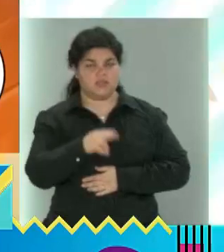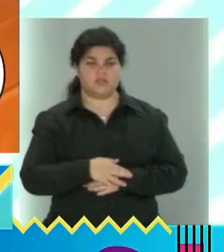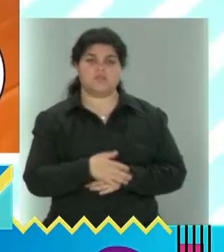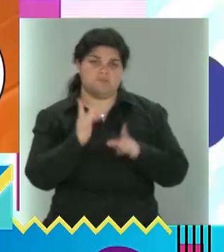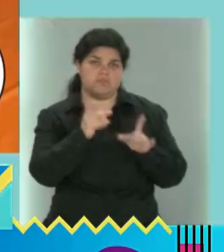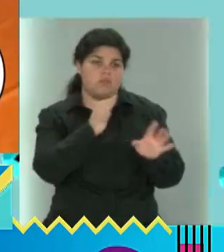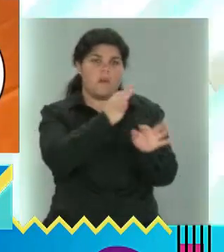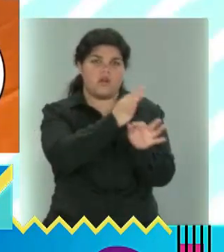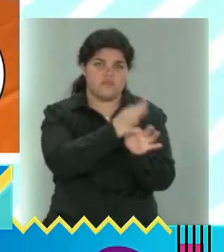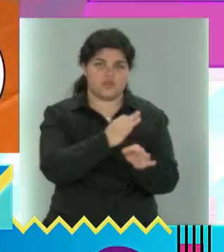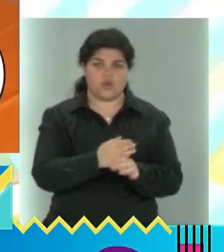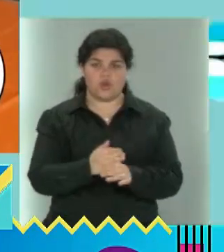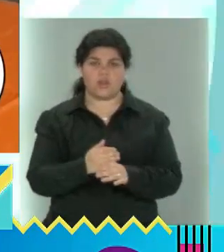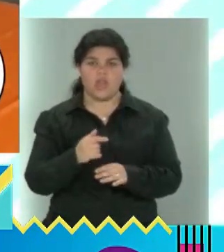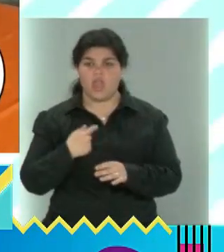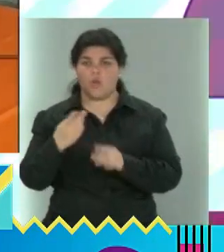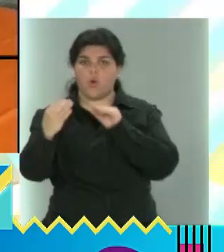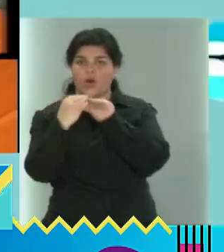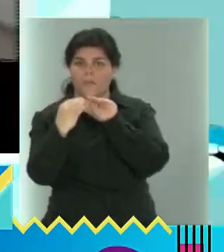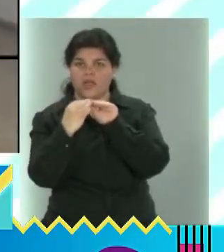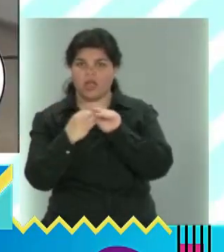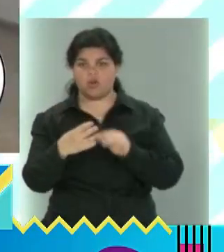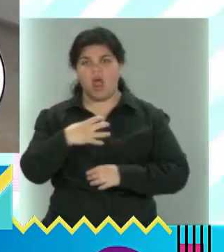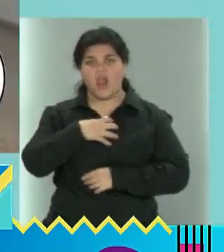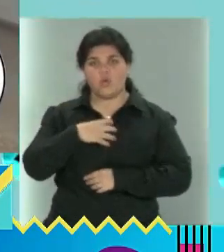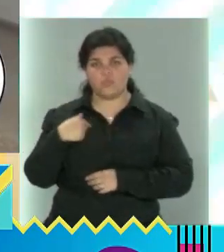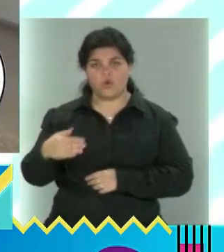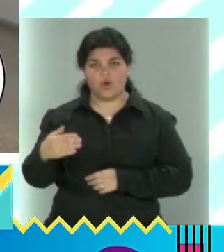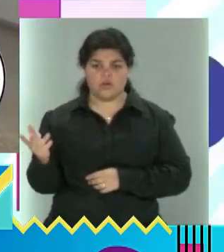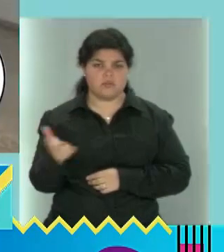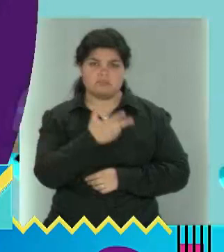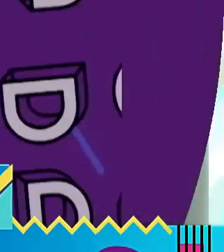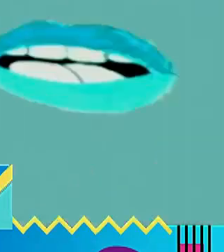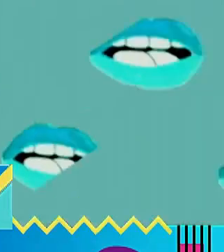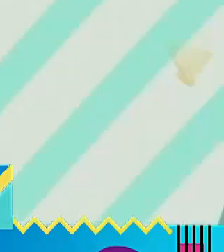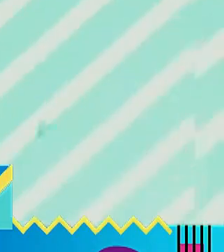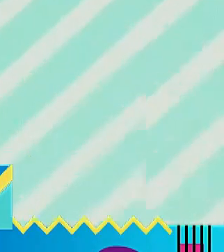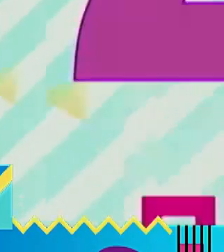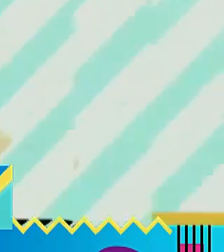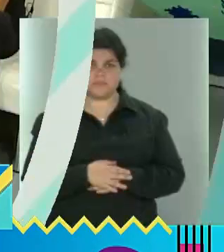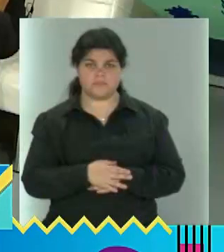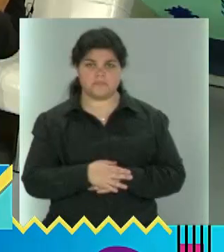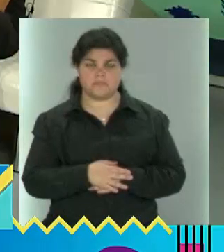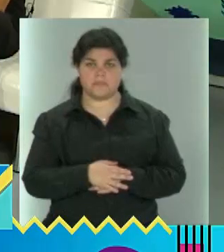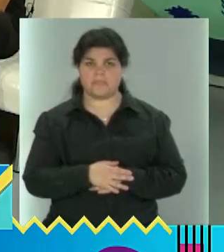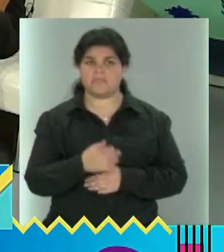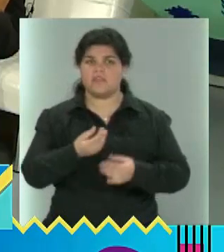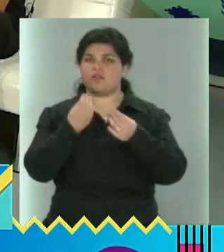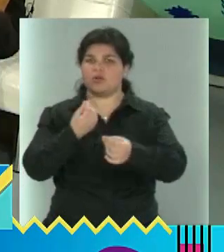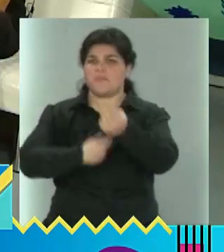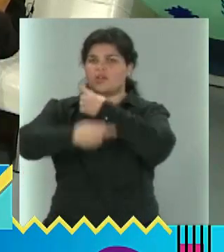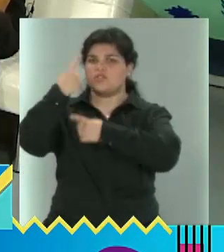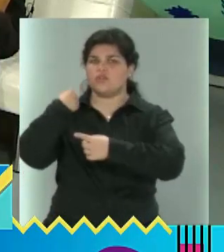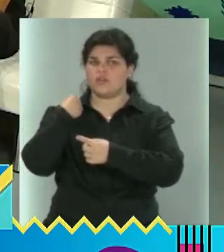maestro, mi par o mi alumno. Bien, eso se transmite, digo, la historia. ¿Cómo se hace para transmitirlo, por